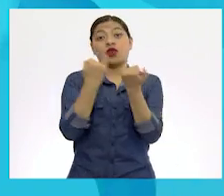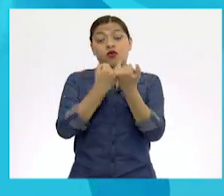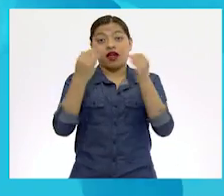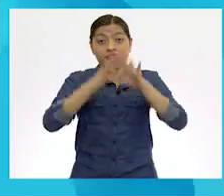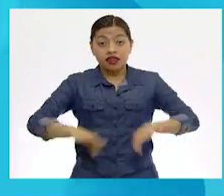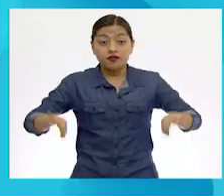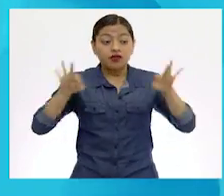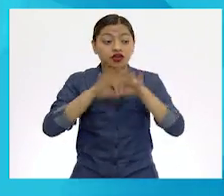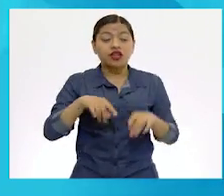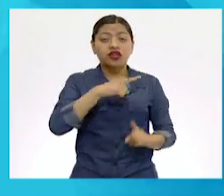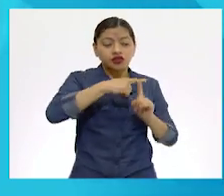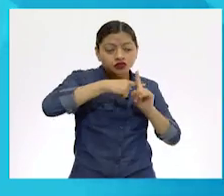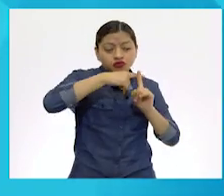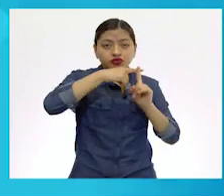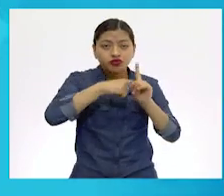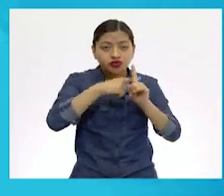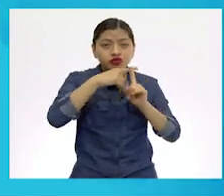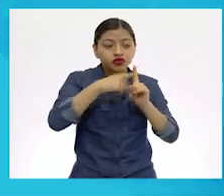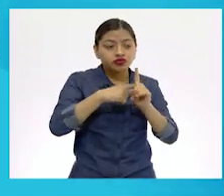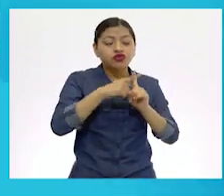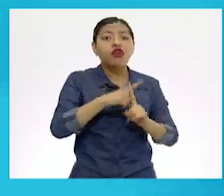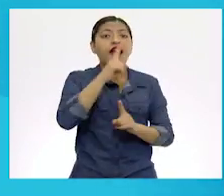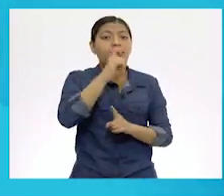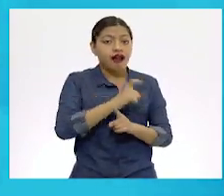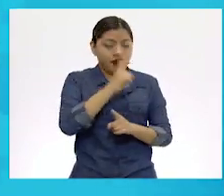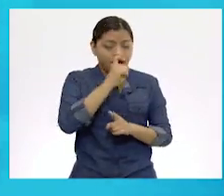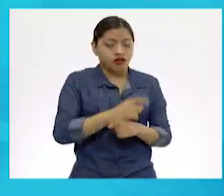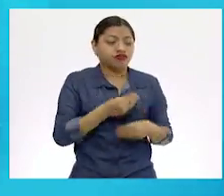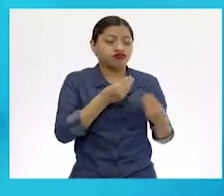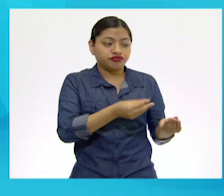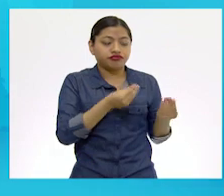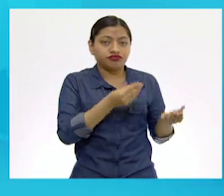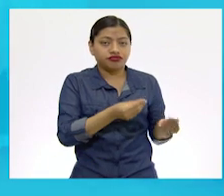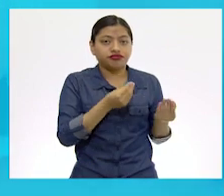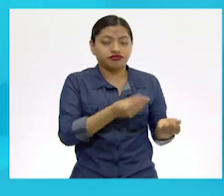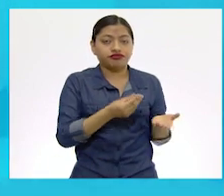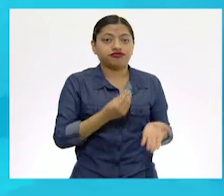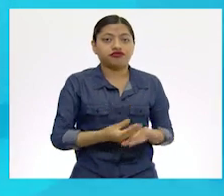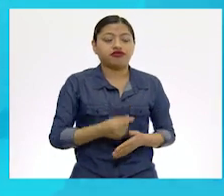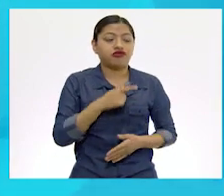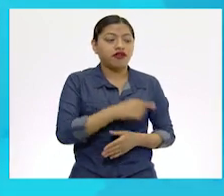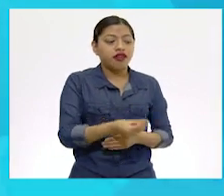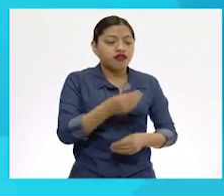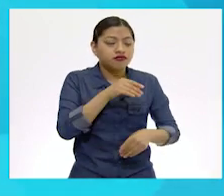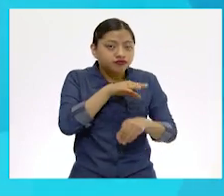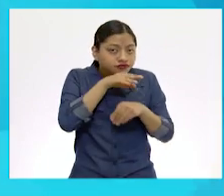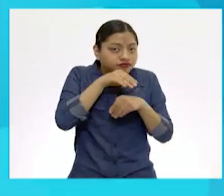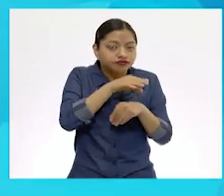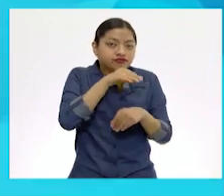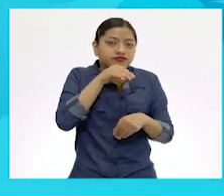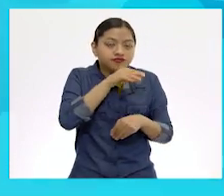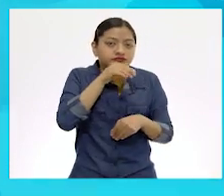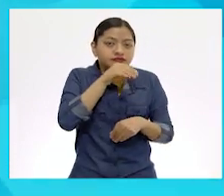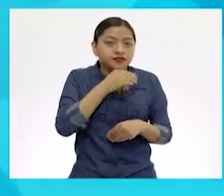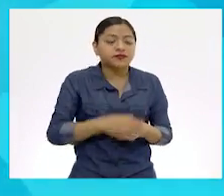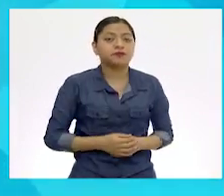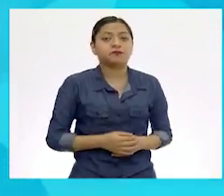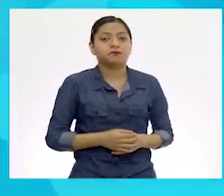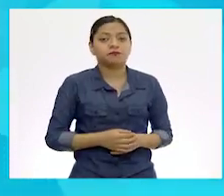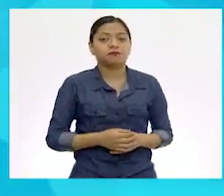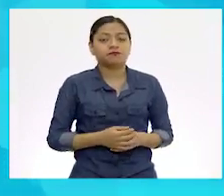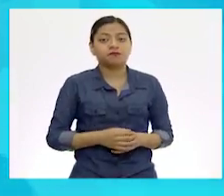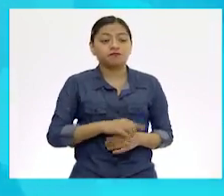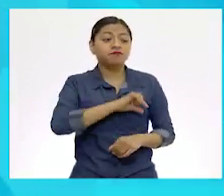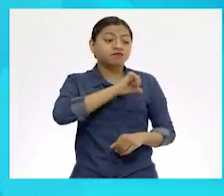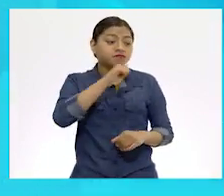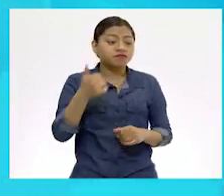mantenerles temperaturas, humedad, hay que ponerles agua, que puedan tener libre acceso y que no tengan algo que